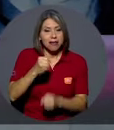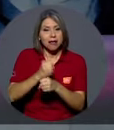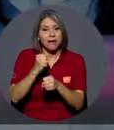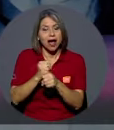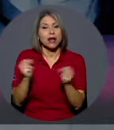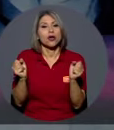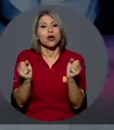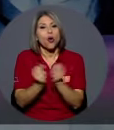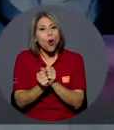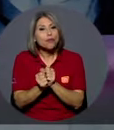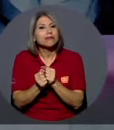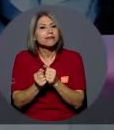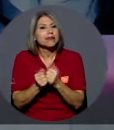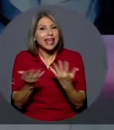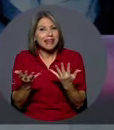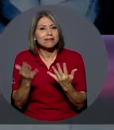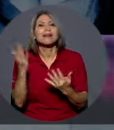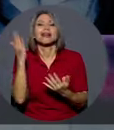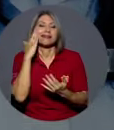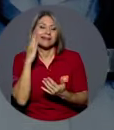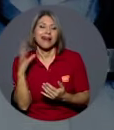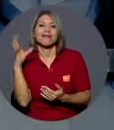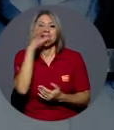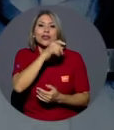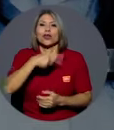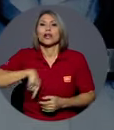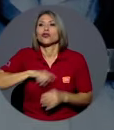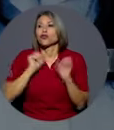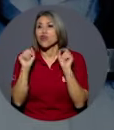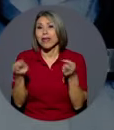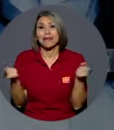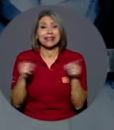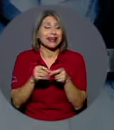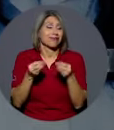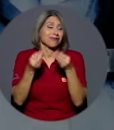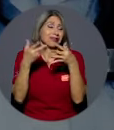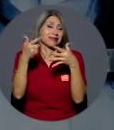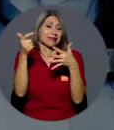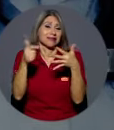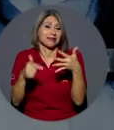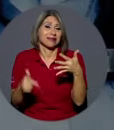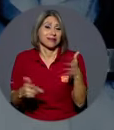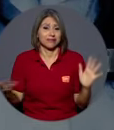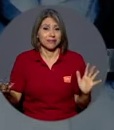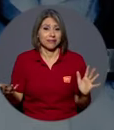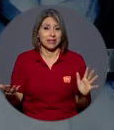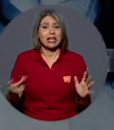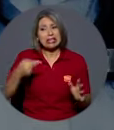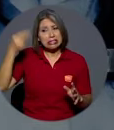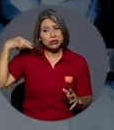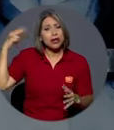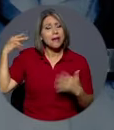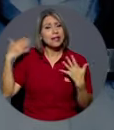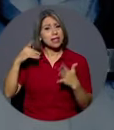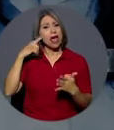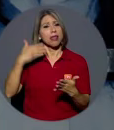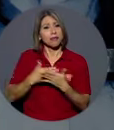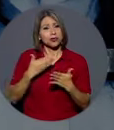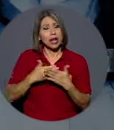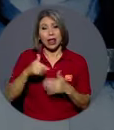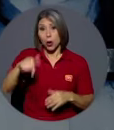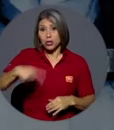concepto exactamente que somos un territorio de multiamenaza y que está demostrado históricamente. O sea, por ejemplo, hoy estamos viendo el